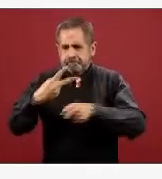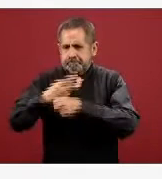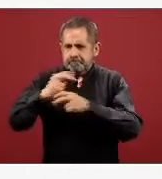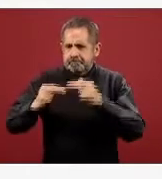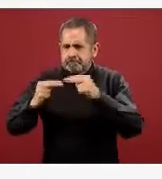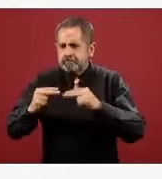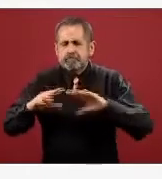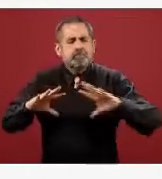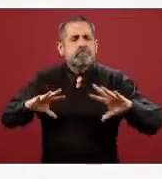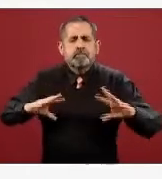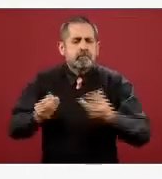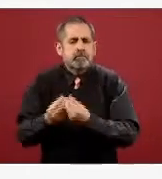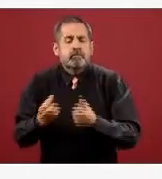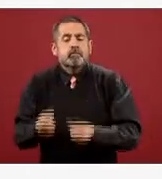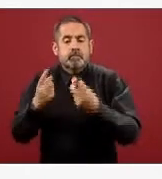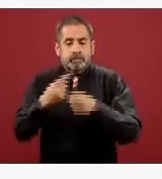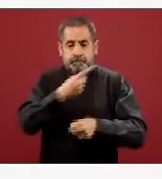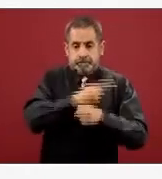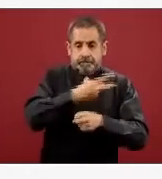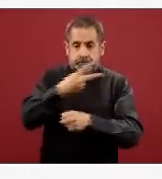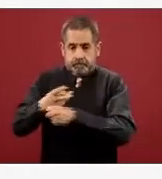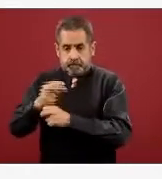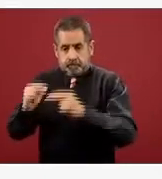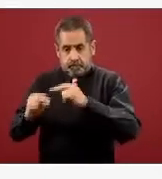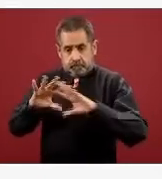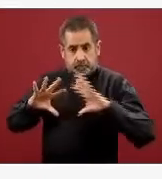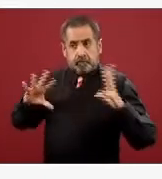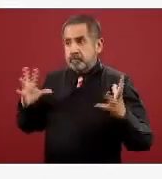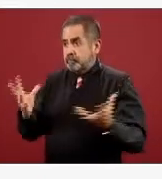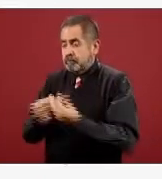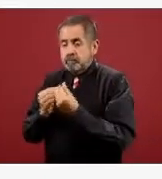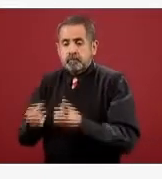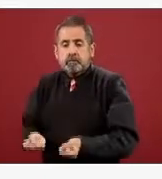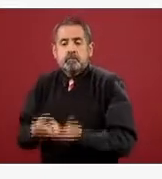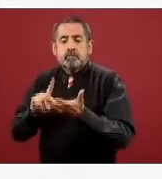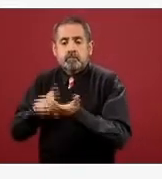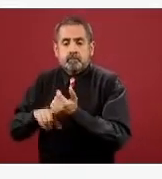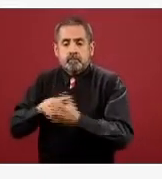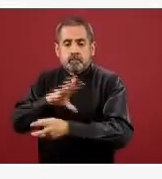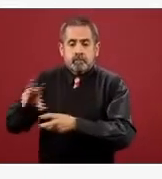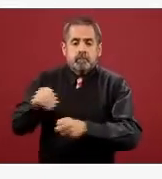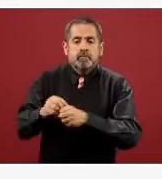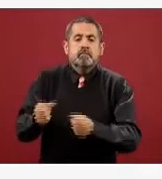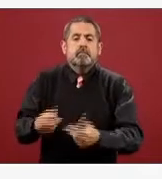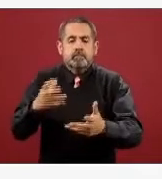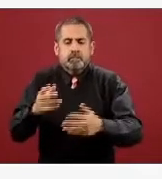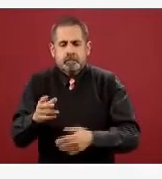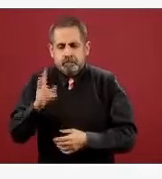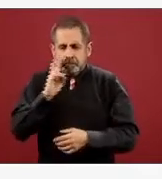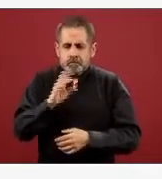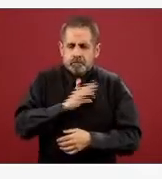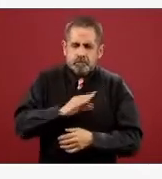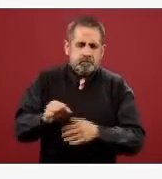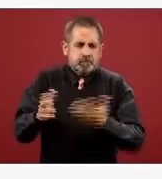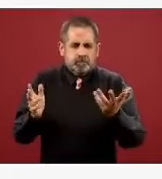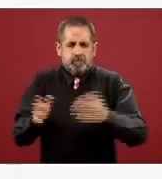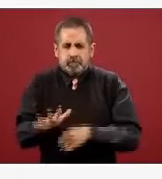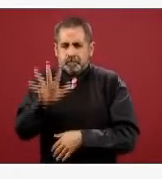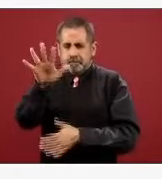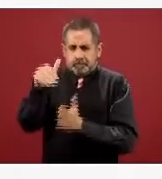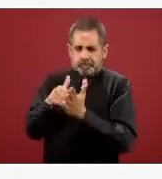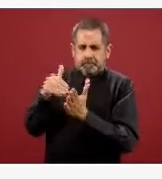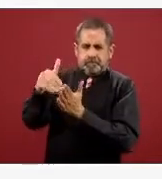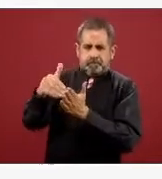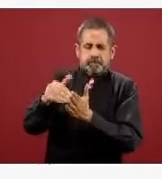esto juntando todo lo que tiene el primero y segundo nivel de todo el país en los servicios estatales de salud, pues tenemos más o casi 5 millones